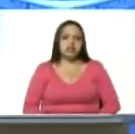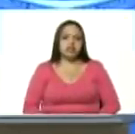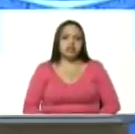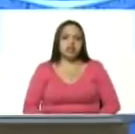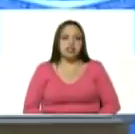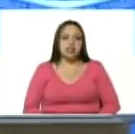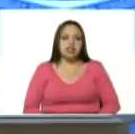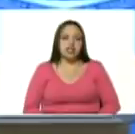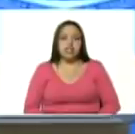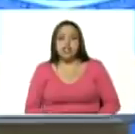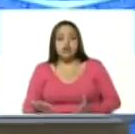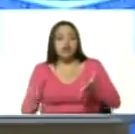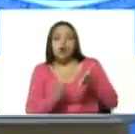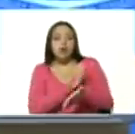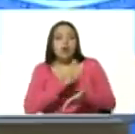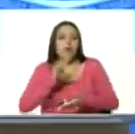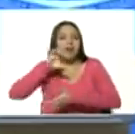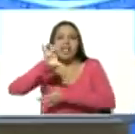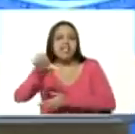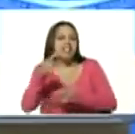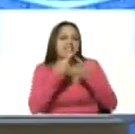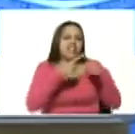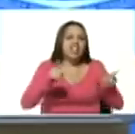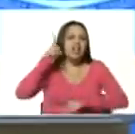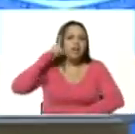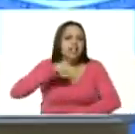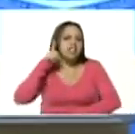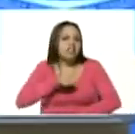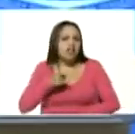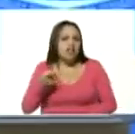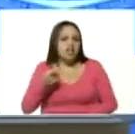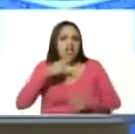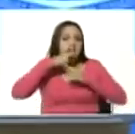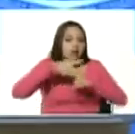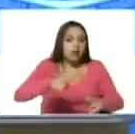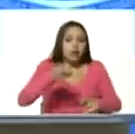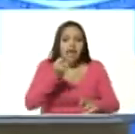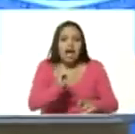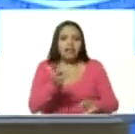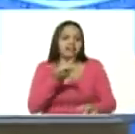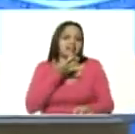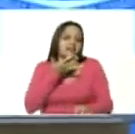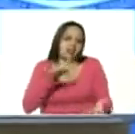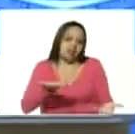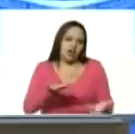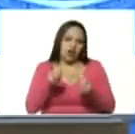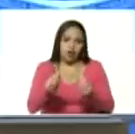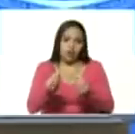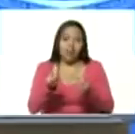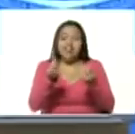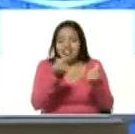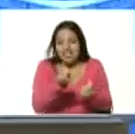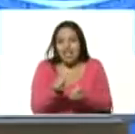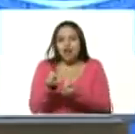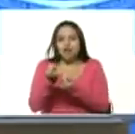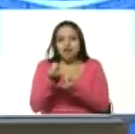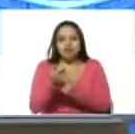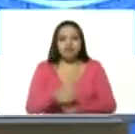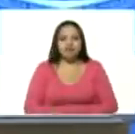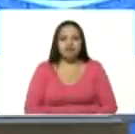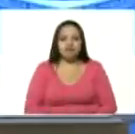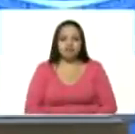Narnia. Y la respuesta es muy sencilla: dinero.